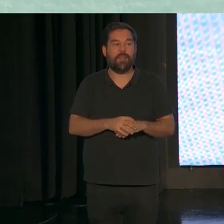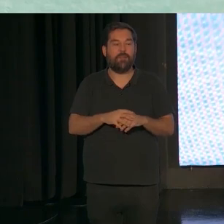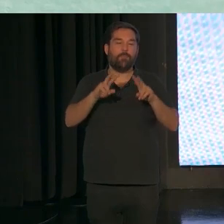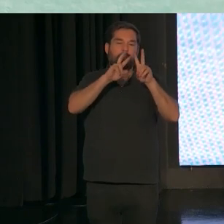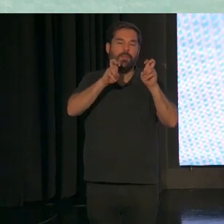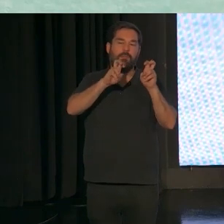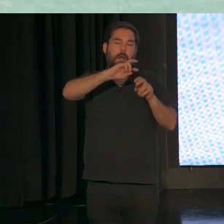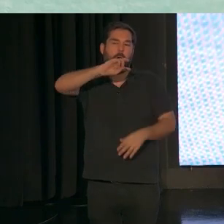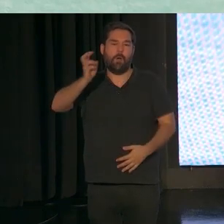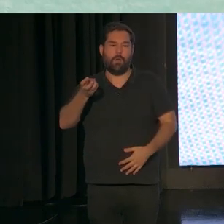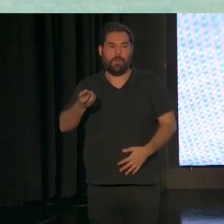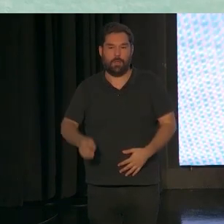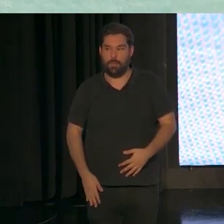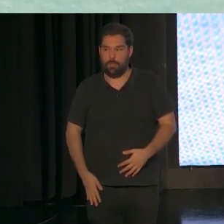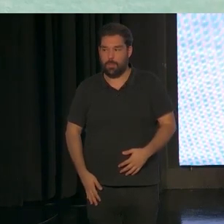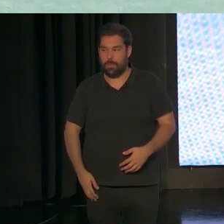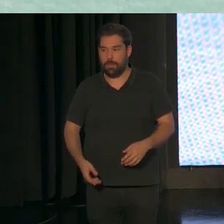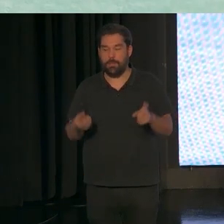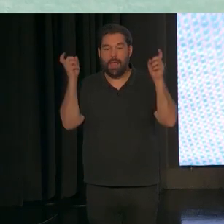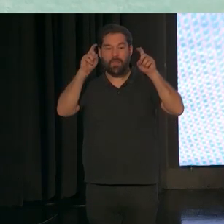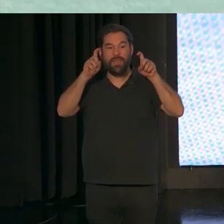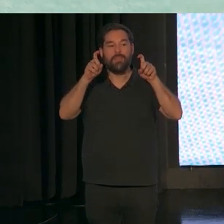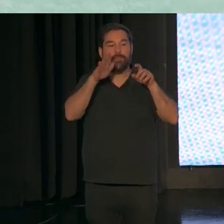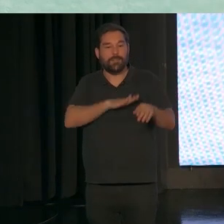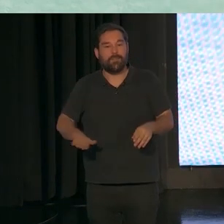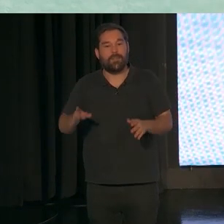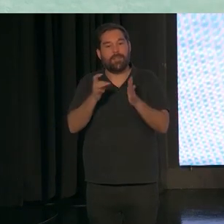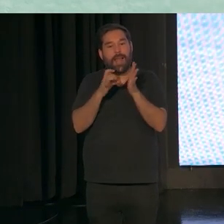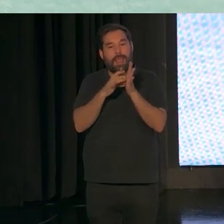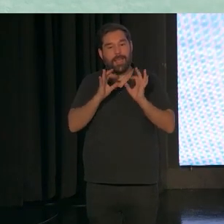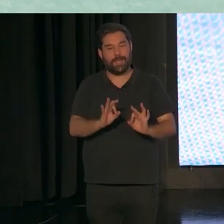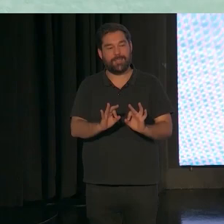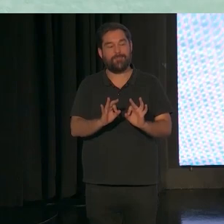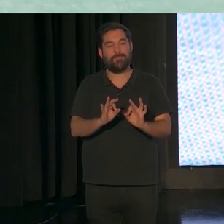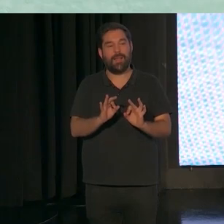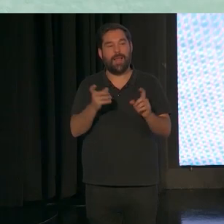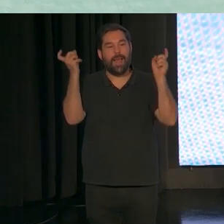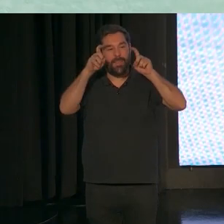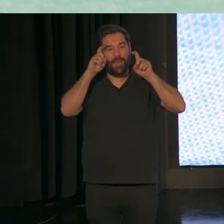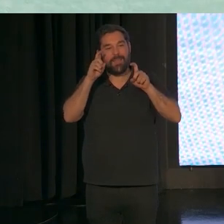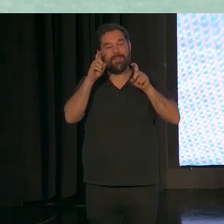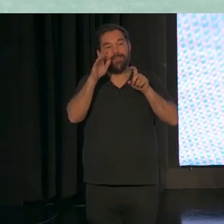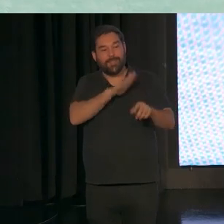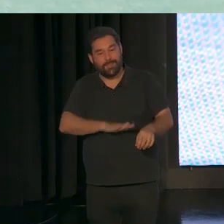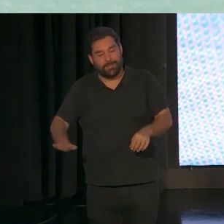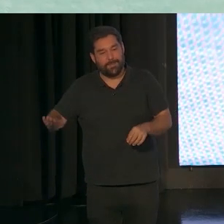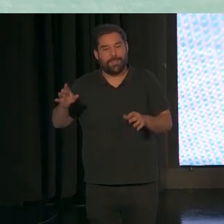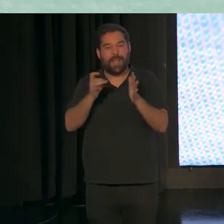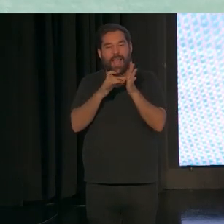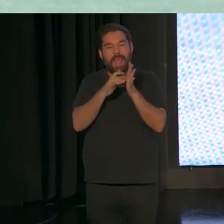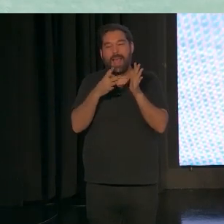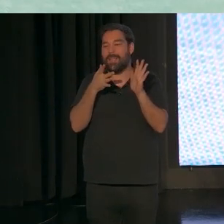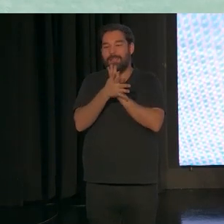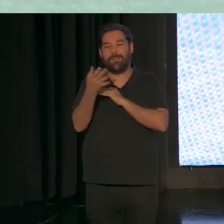dicen los estudios sobre Qué es una educación infantil de calidad es una educación infantil de calidad eh